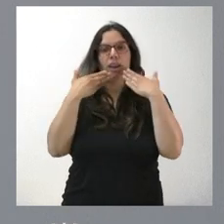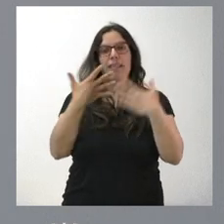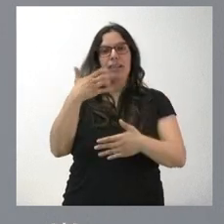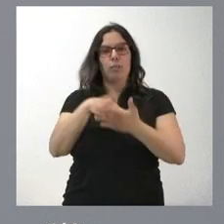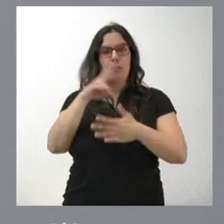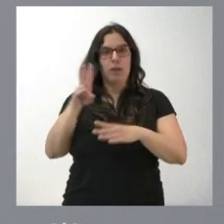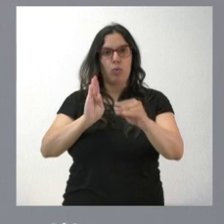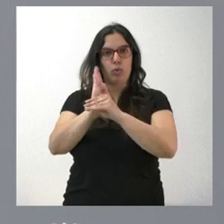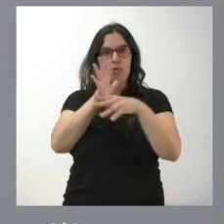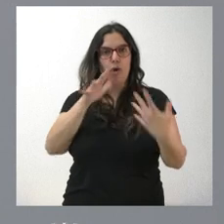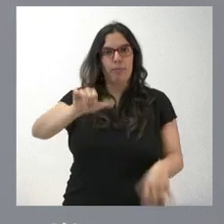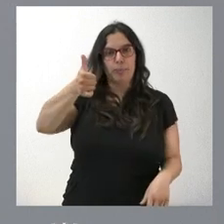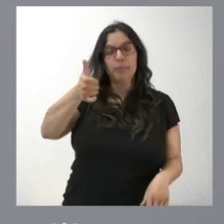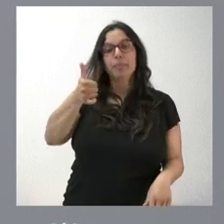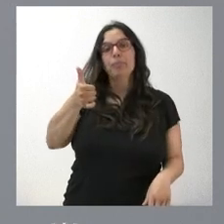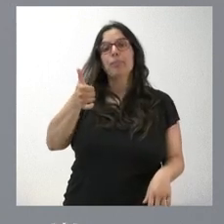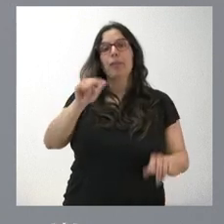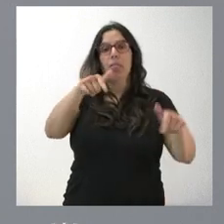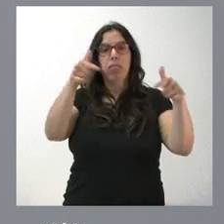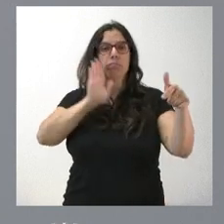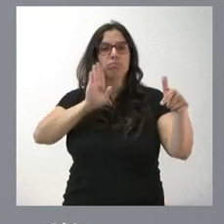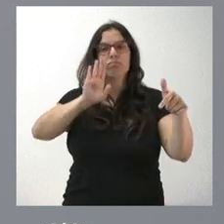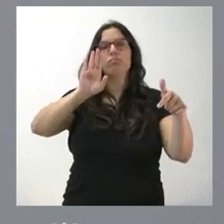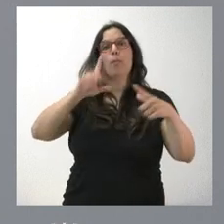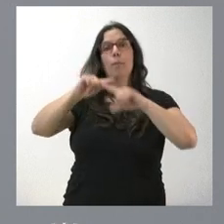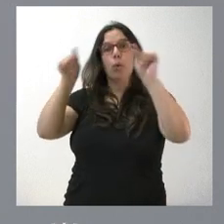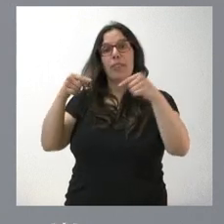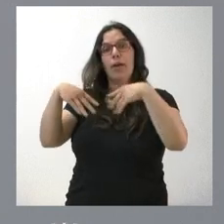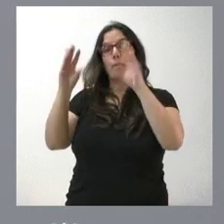de vertidos de residuos inertes en la provincia de Burgos, por valor de